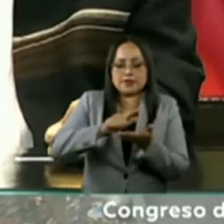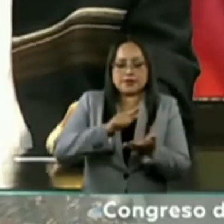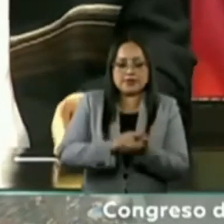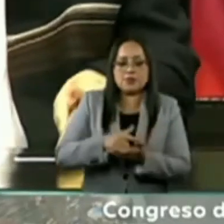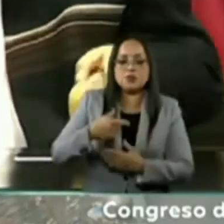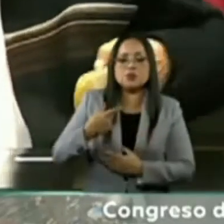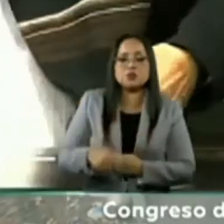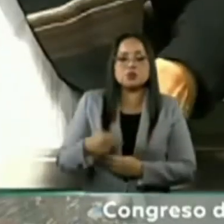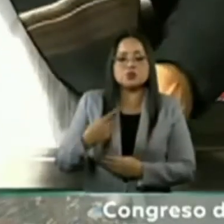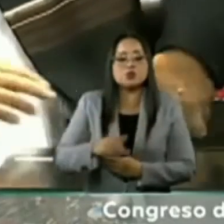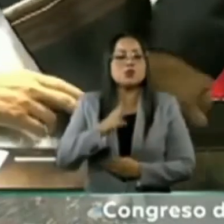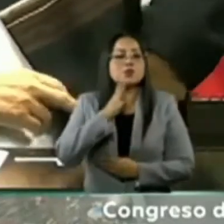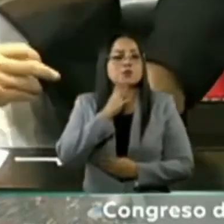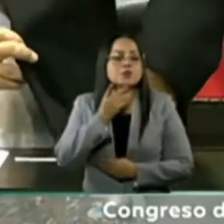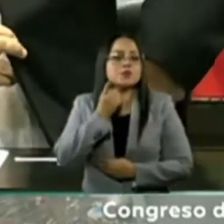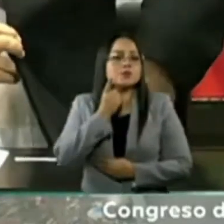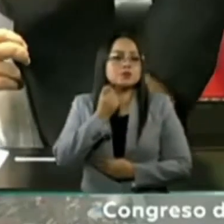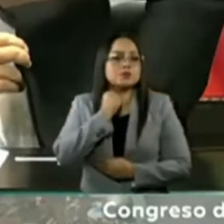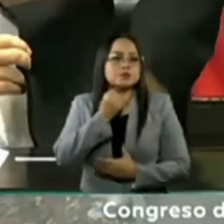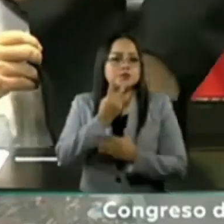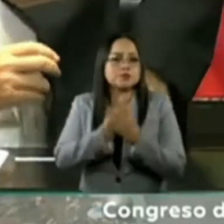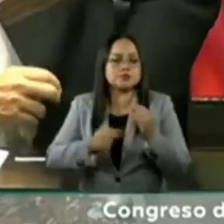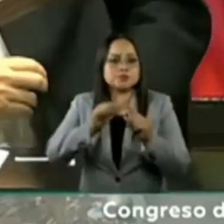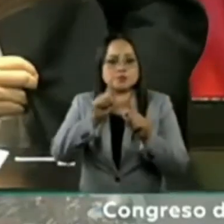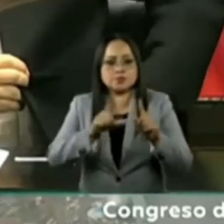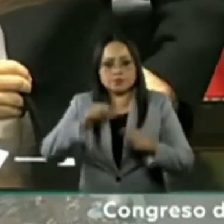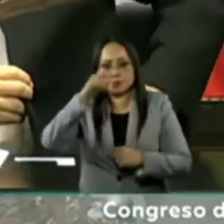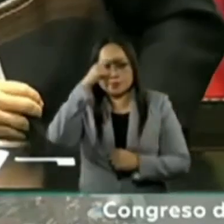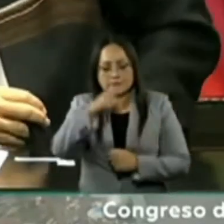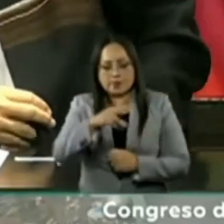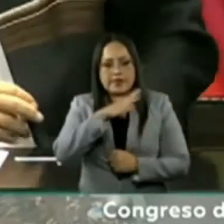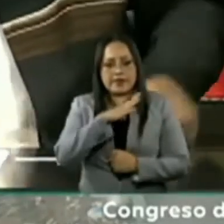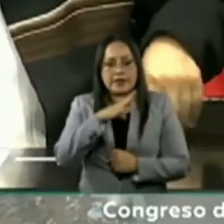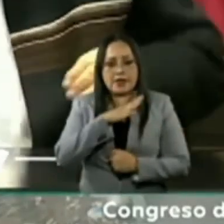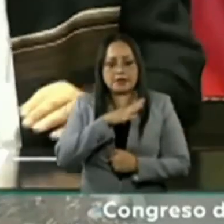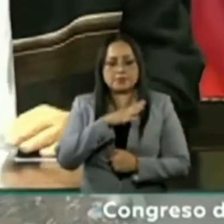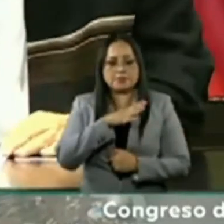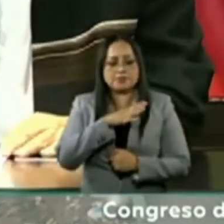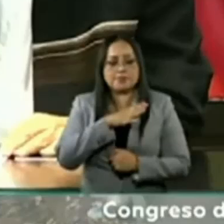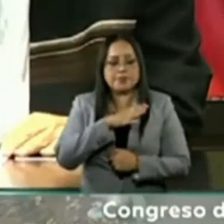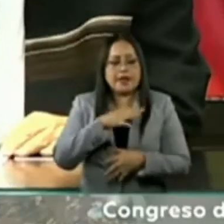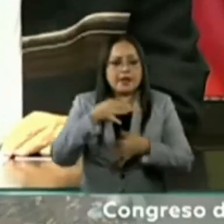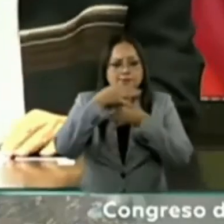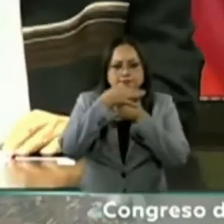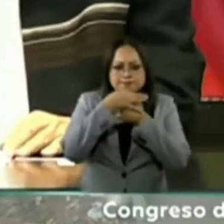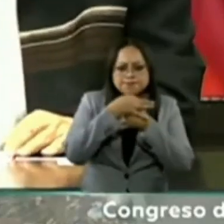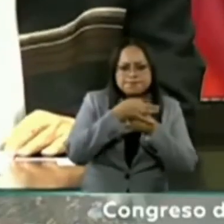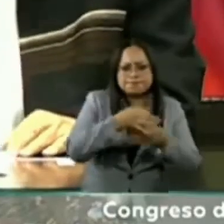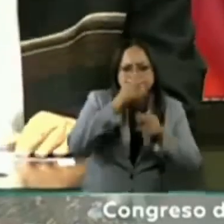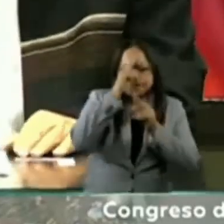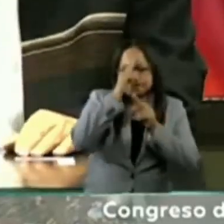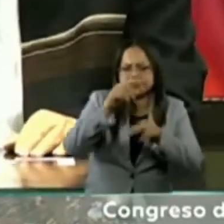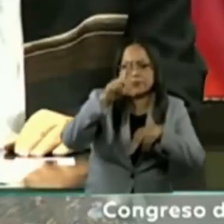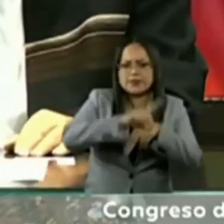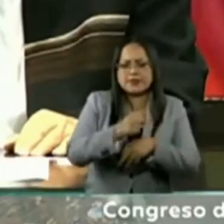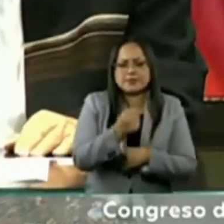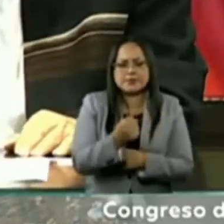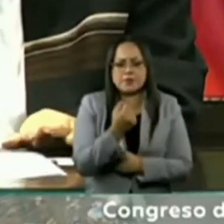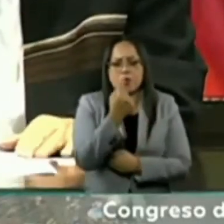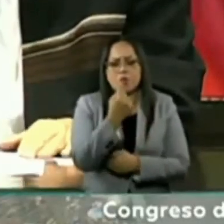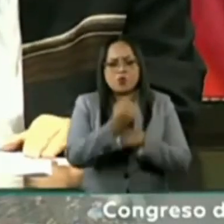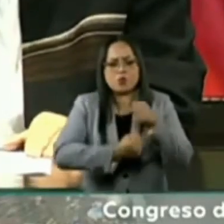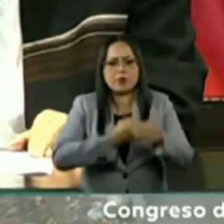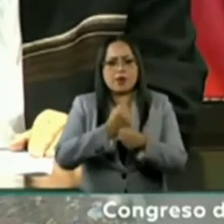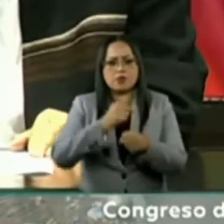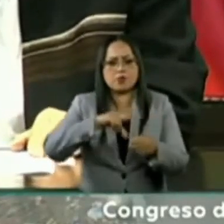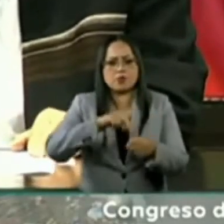Historia. También veíamos al próximo secretario de Economía, el que fuera